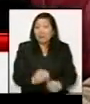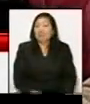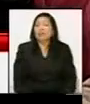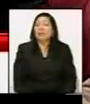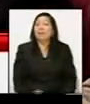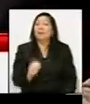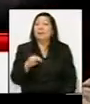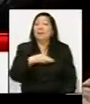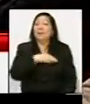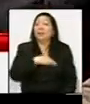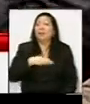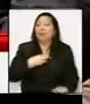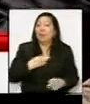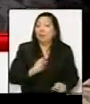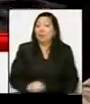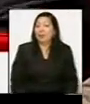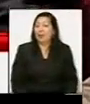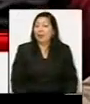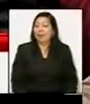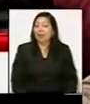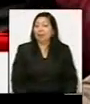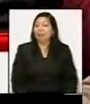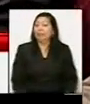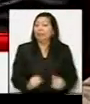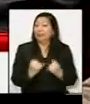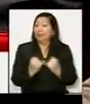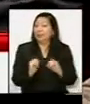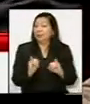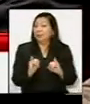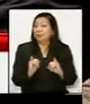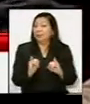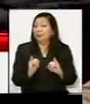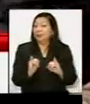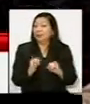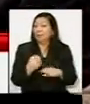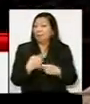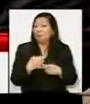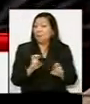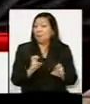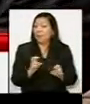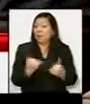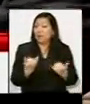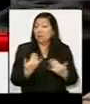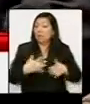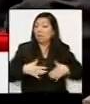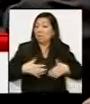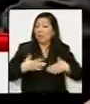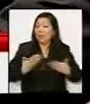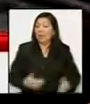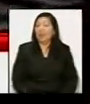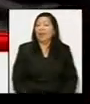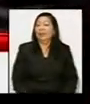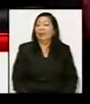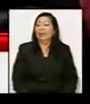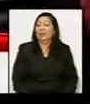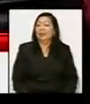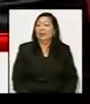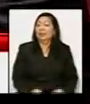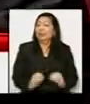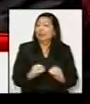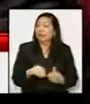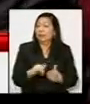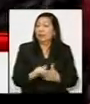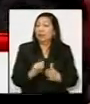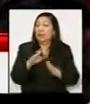y se va el ministerio público y en función de la independencia del ministerio público éste podía y de hecho se dio así